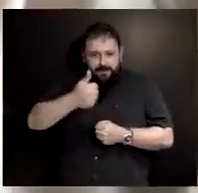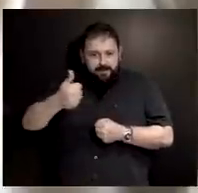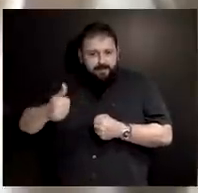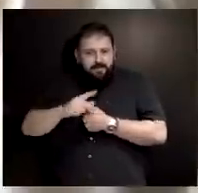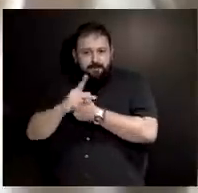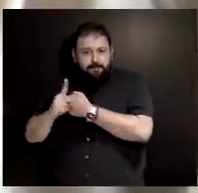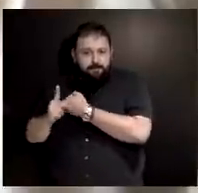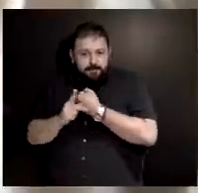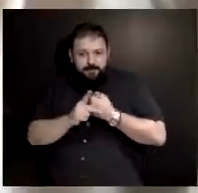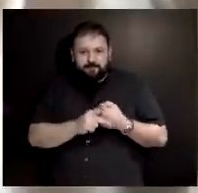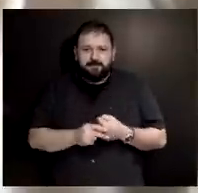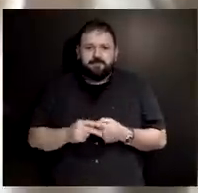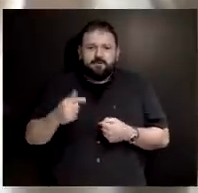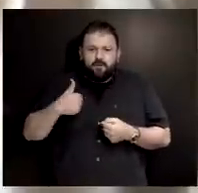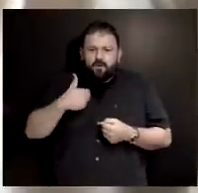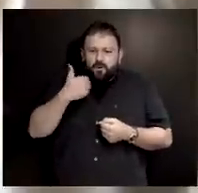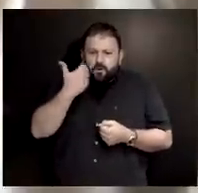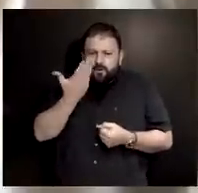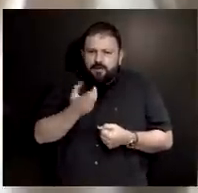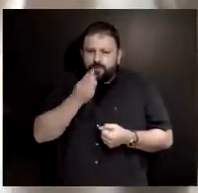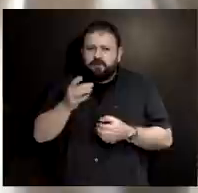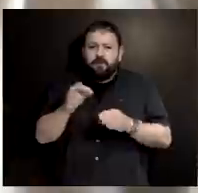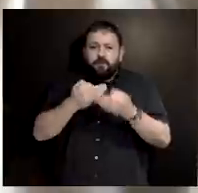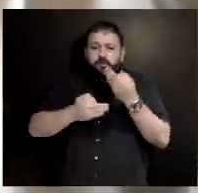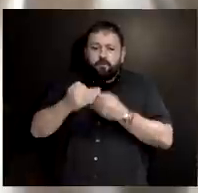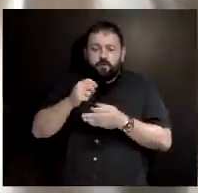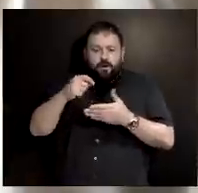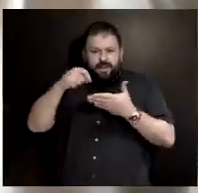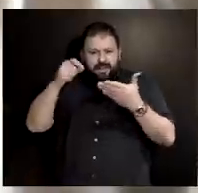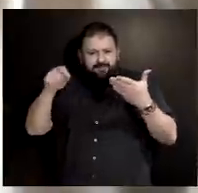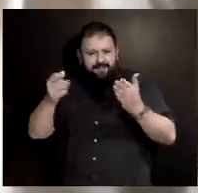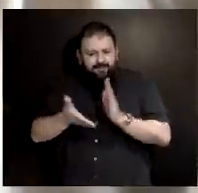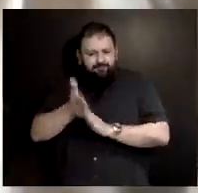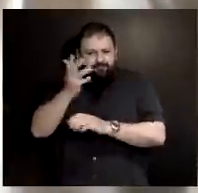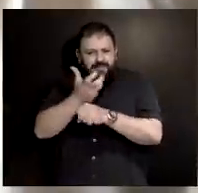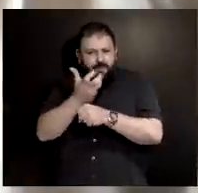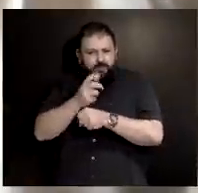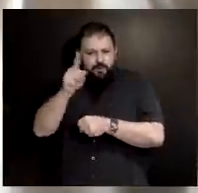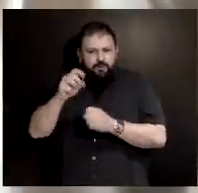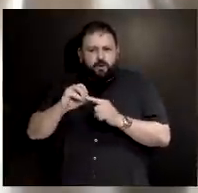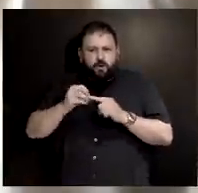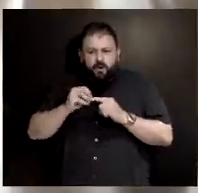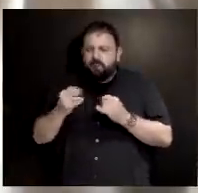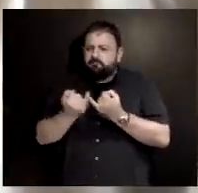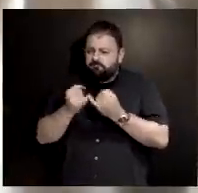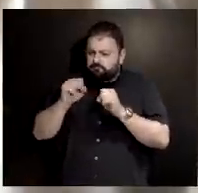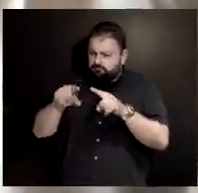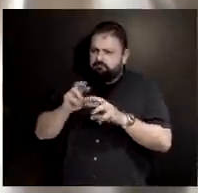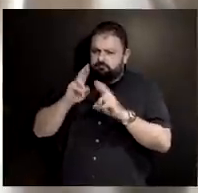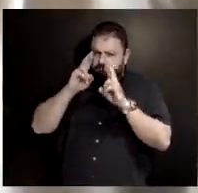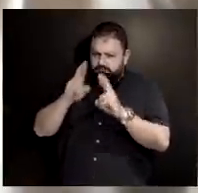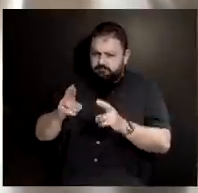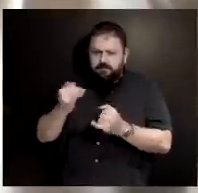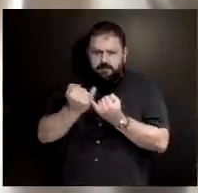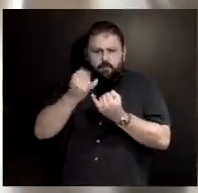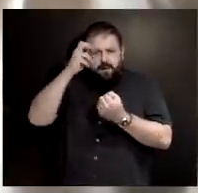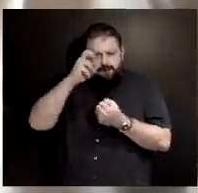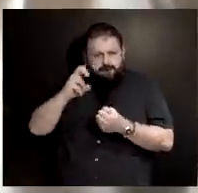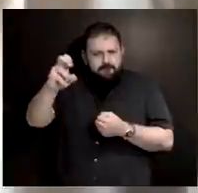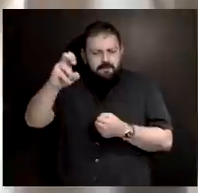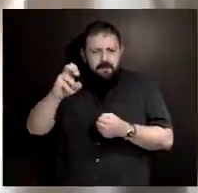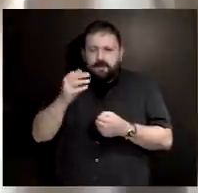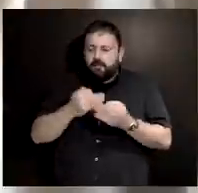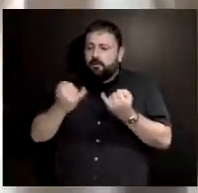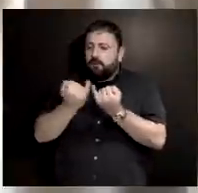Quiero hacer un poquito de énfasis en lo de la calificación de Orlando de Estados Unidos. Por supuesto, se respeta el viaje nacional de Estados Unidos